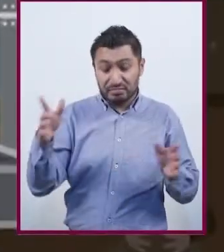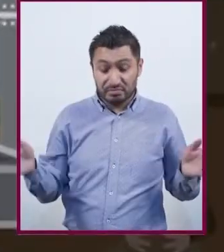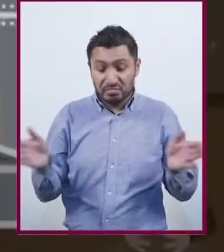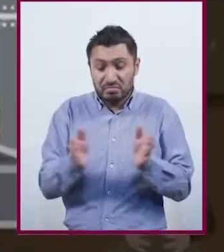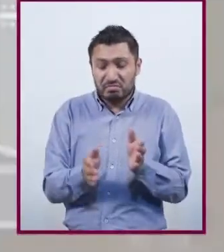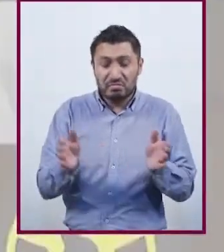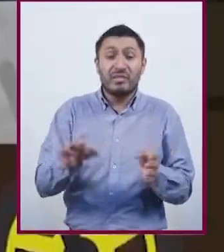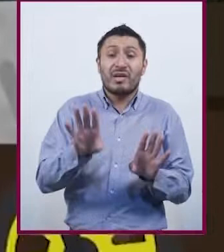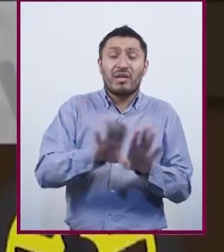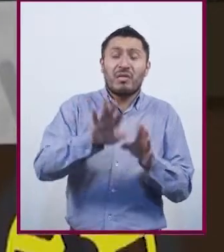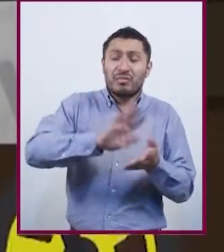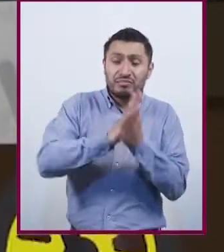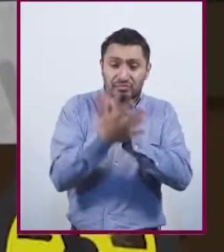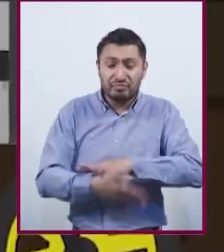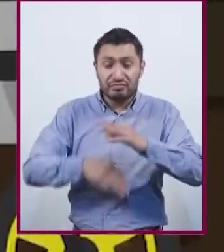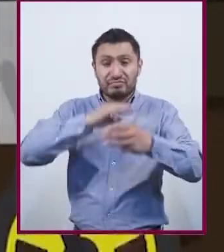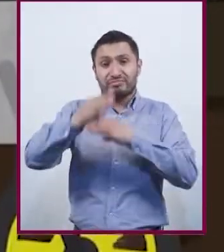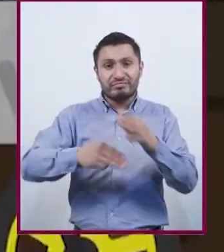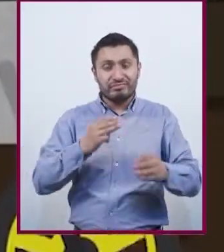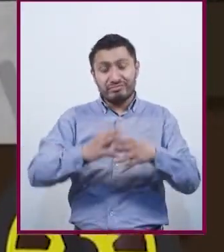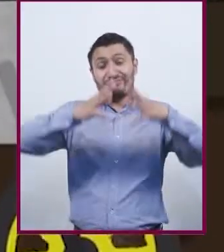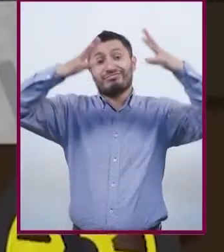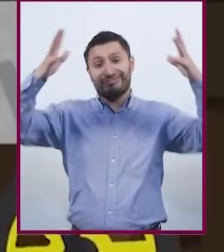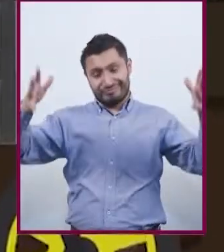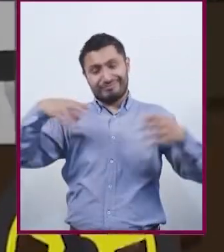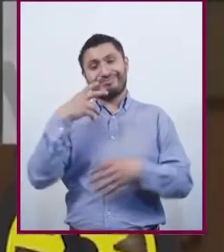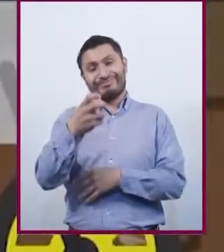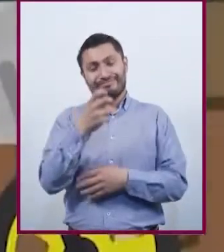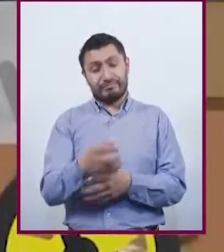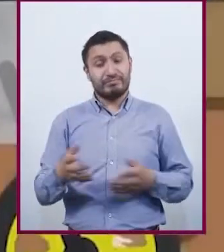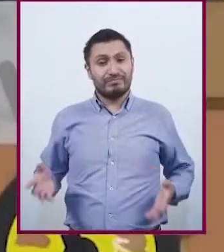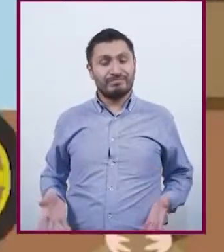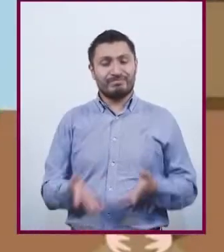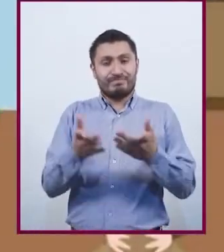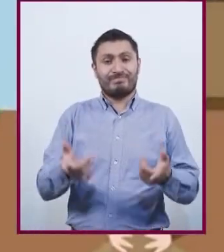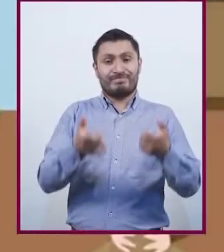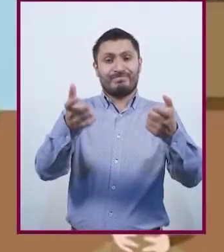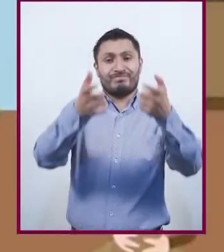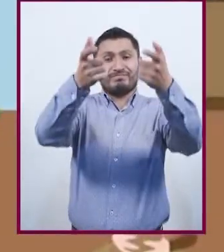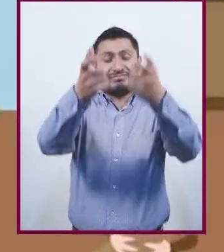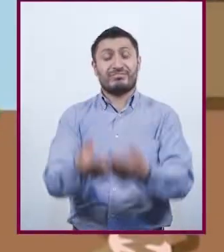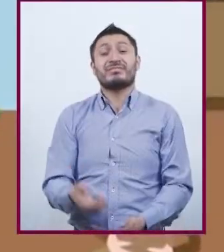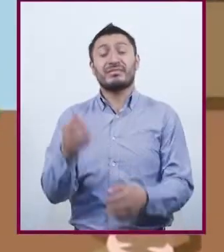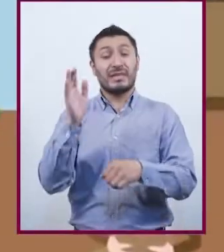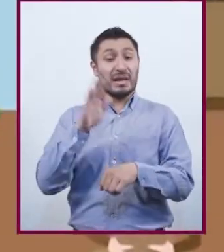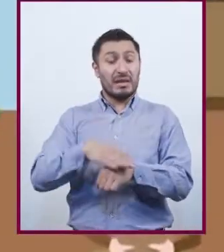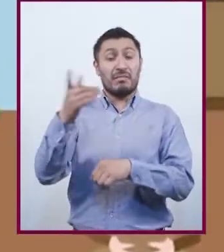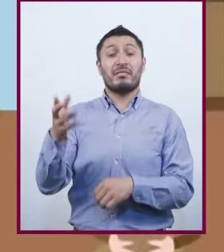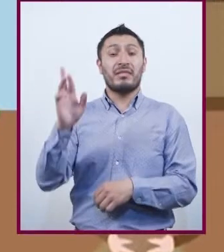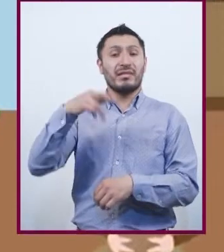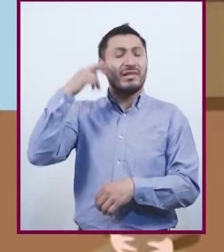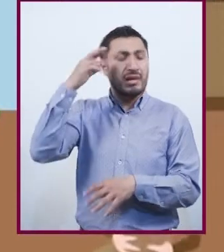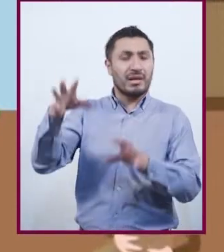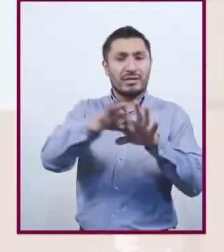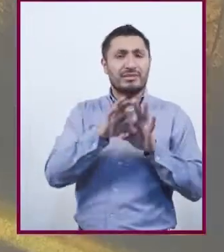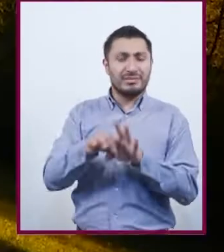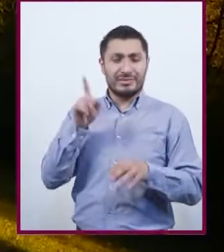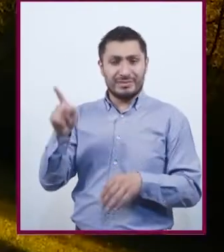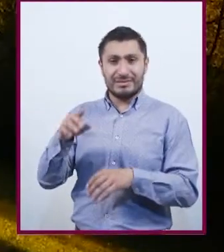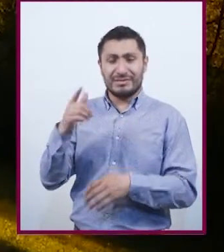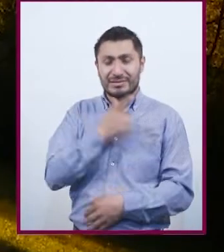inventos son muchas veces los que transforman el mundo. A esta pujanza económica habrá que sumarle que el Reino